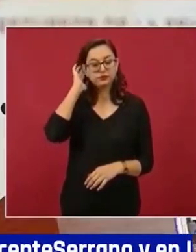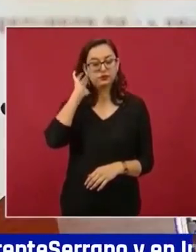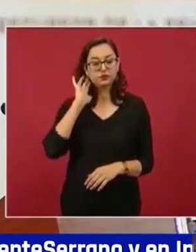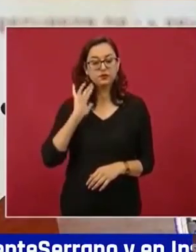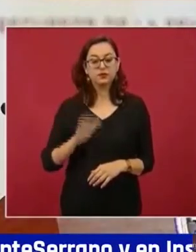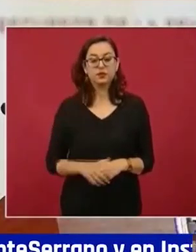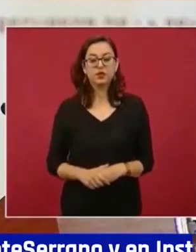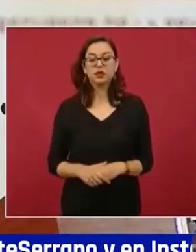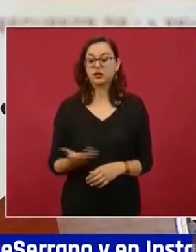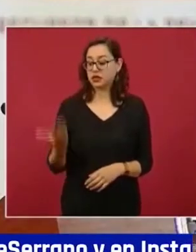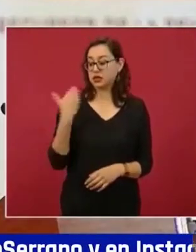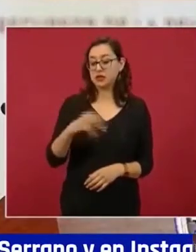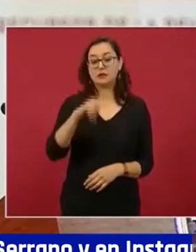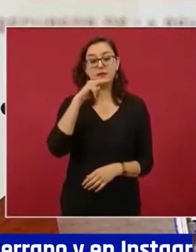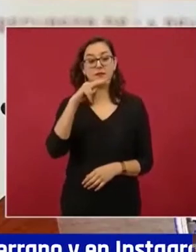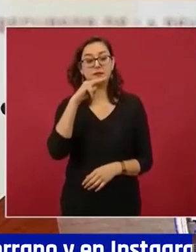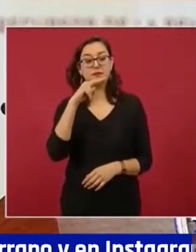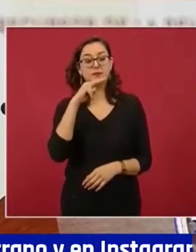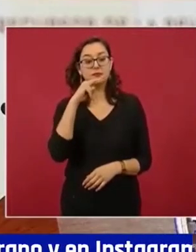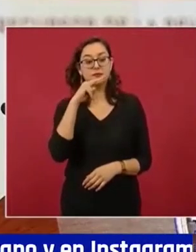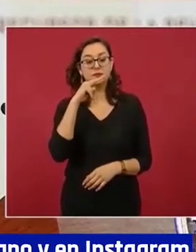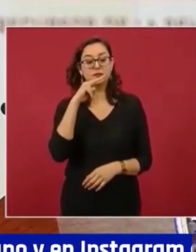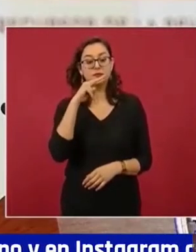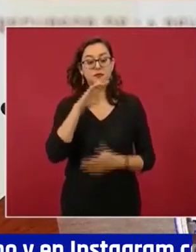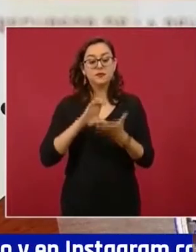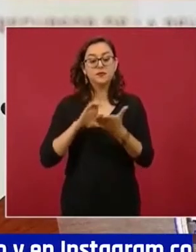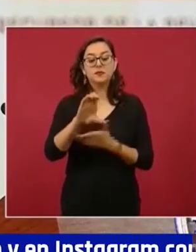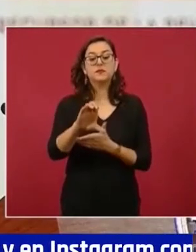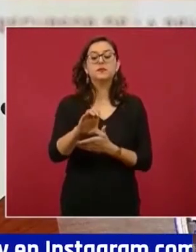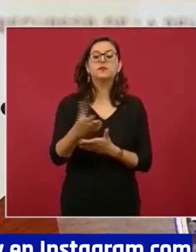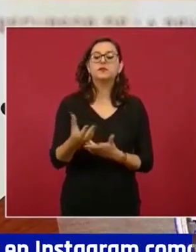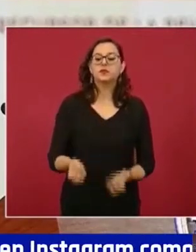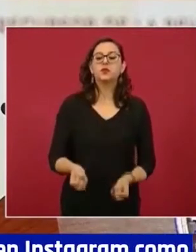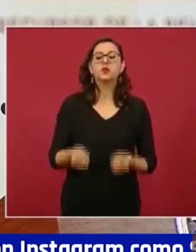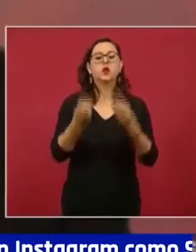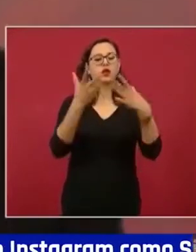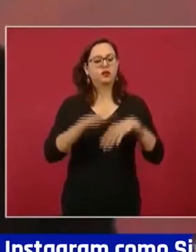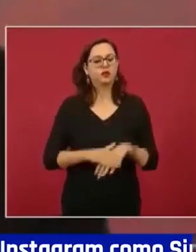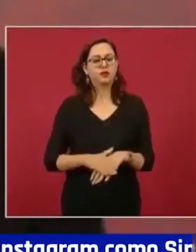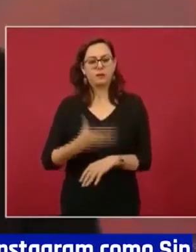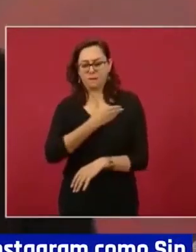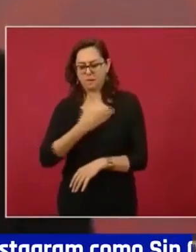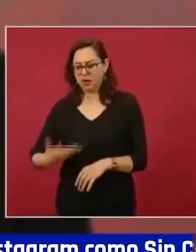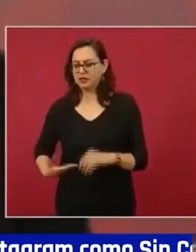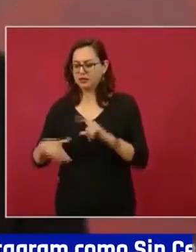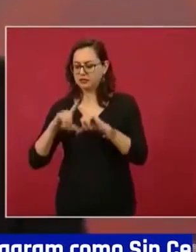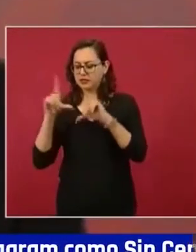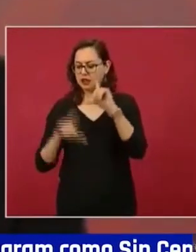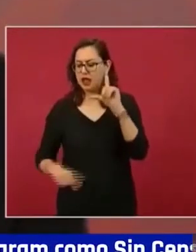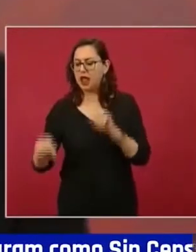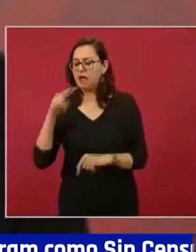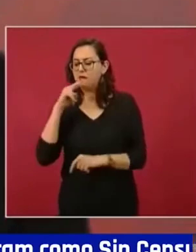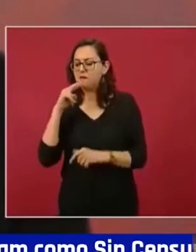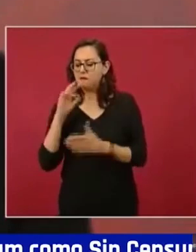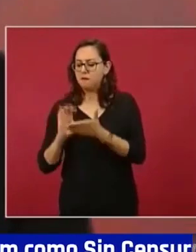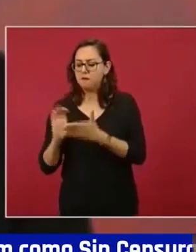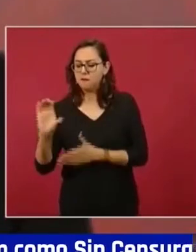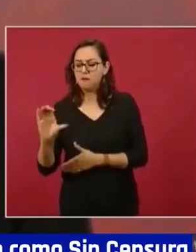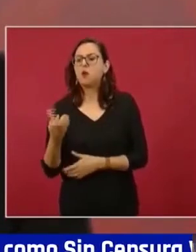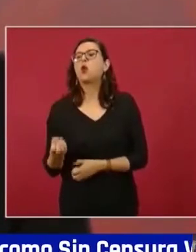el aguinaldo del presidente de México? ¿Y cuánto fue el aguinaldo del presidente del